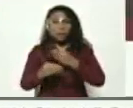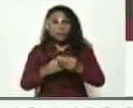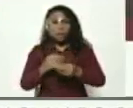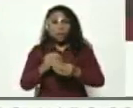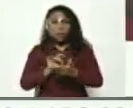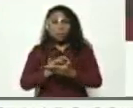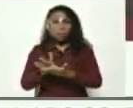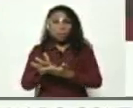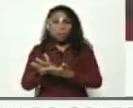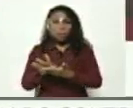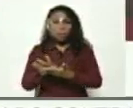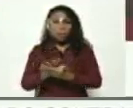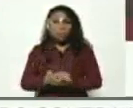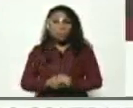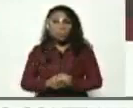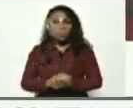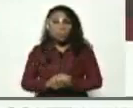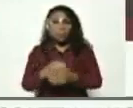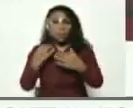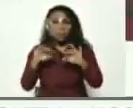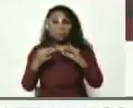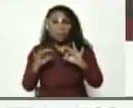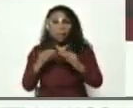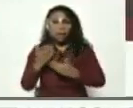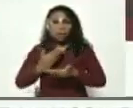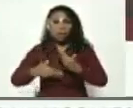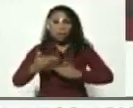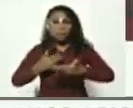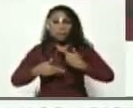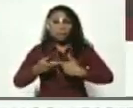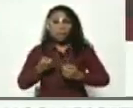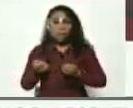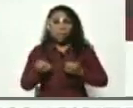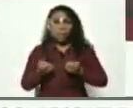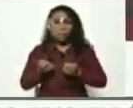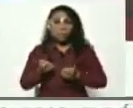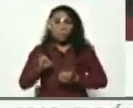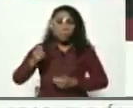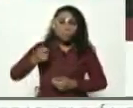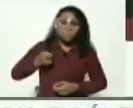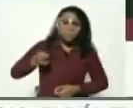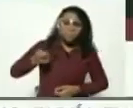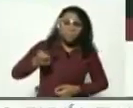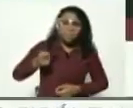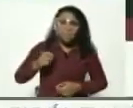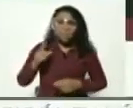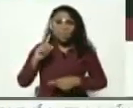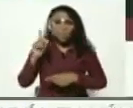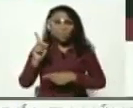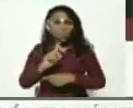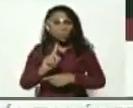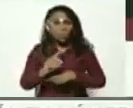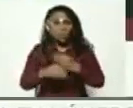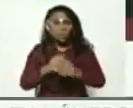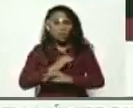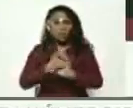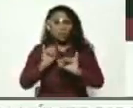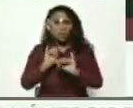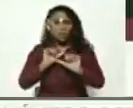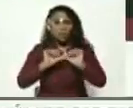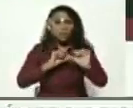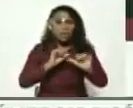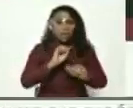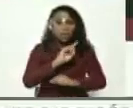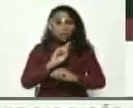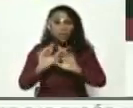jerarquizada y excluyente, naturalizando las relaciones de dominación y sumisión. No obstante, desde fines del siglo XVIII,